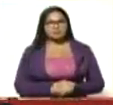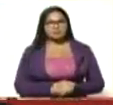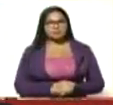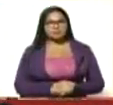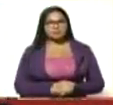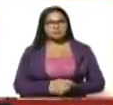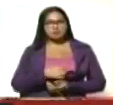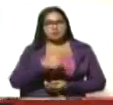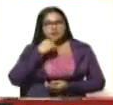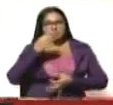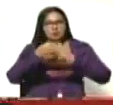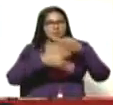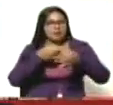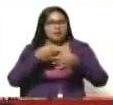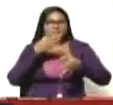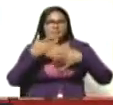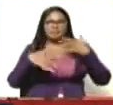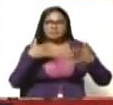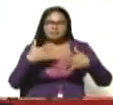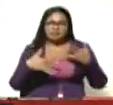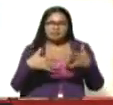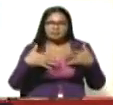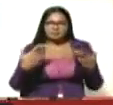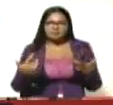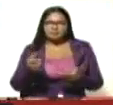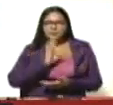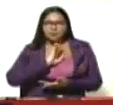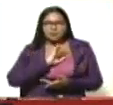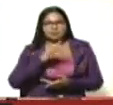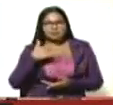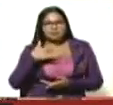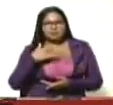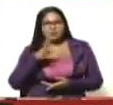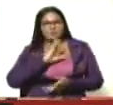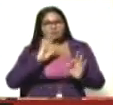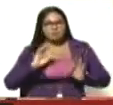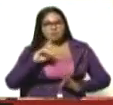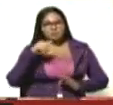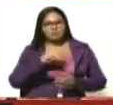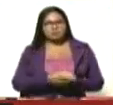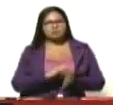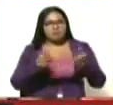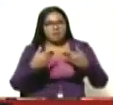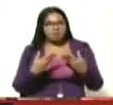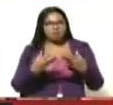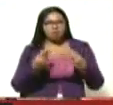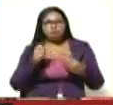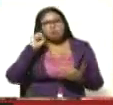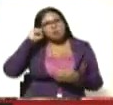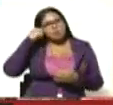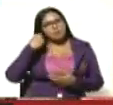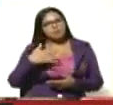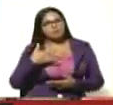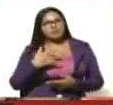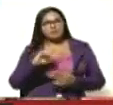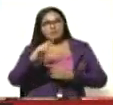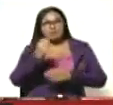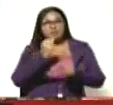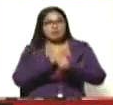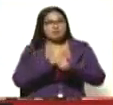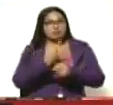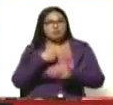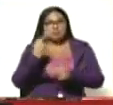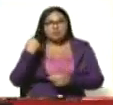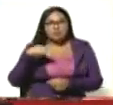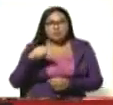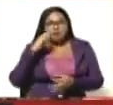les tengo que decir que este acto para mí, en lo personal, me trae muchos recuerdos. El primer trabajo que yo tuve,